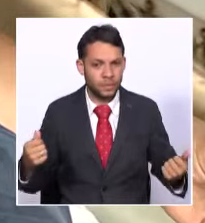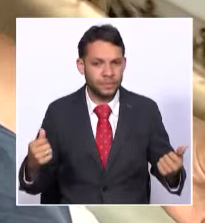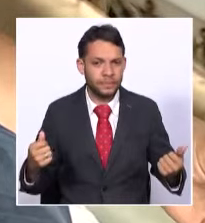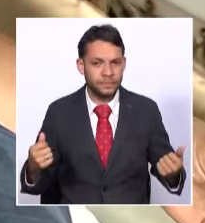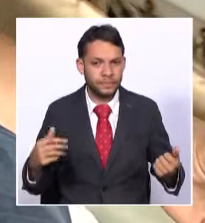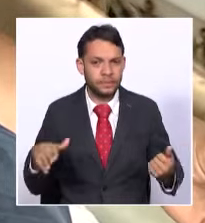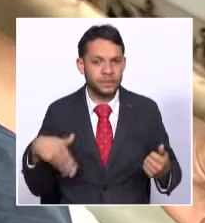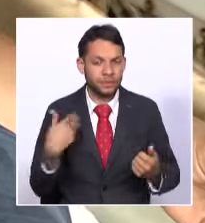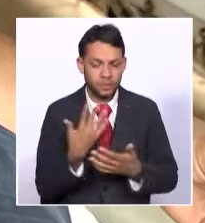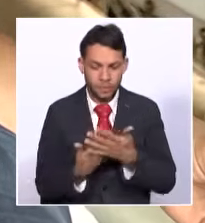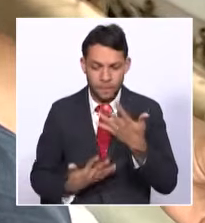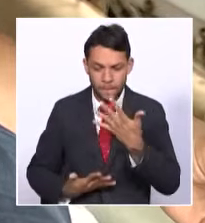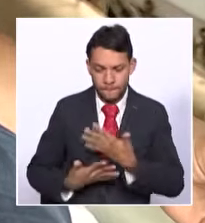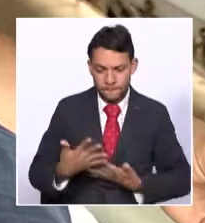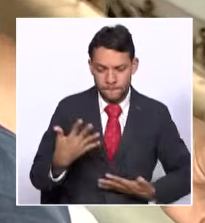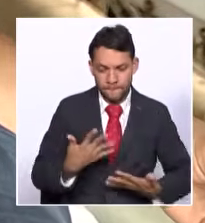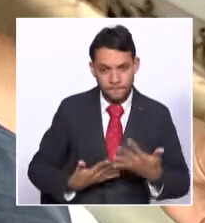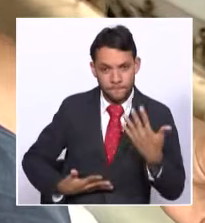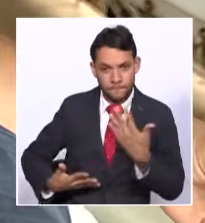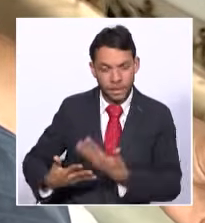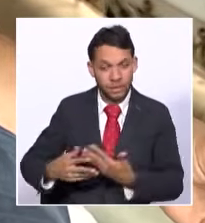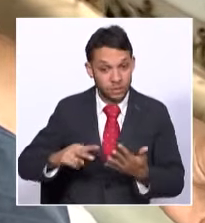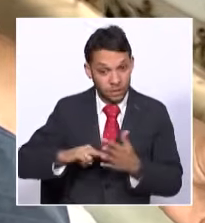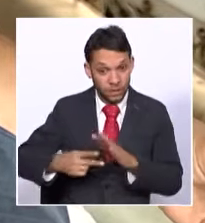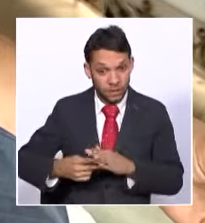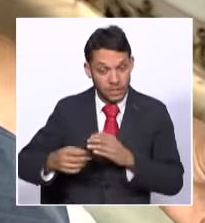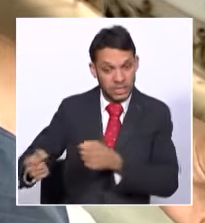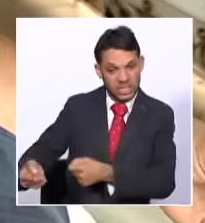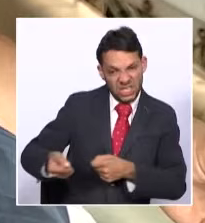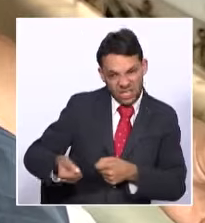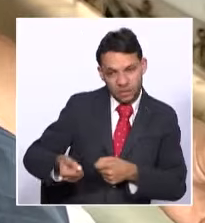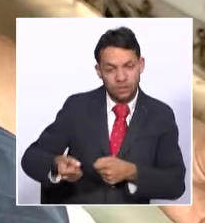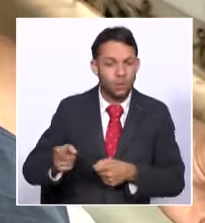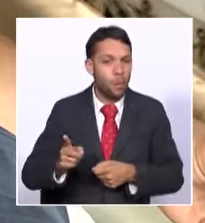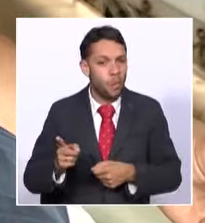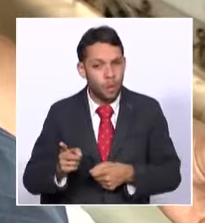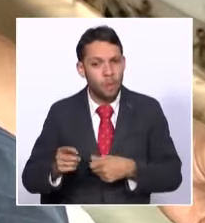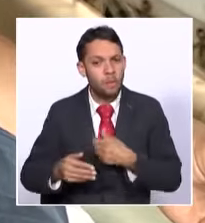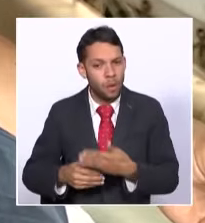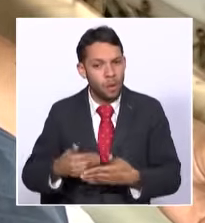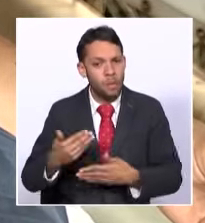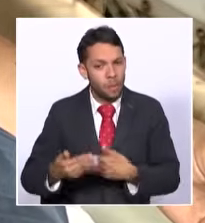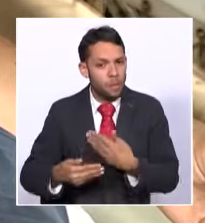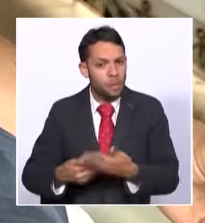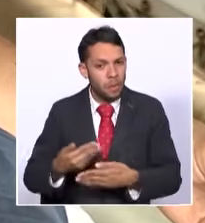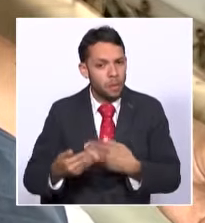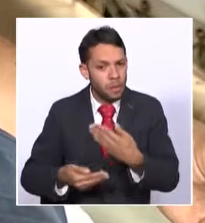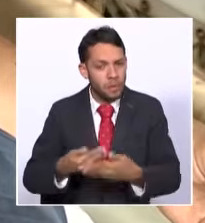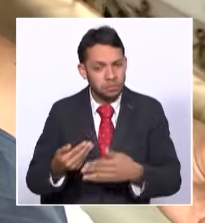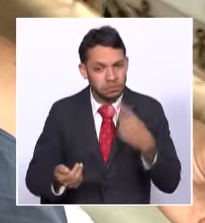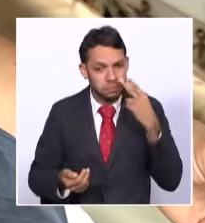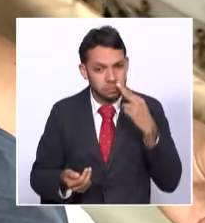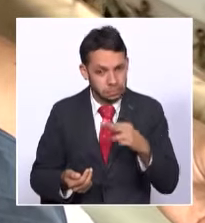las manos, no es luchar, sino irlas abriendo poco a poco. Miren lo bueno.